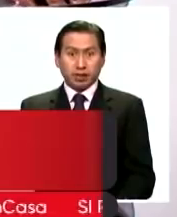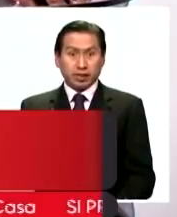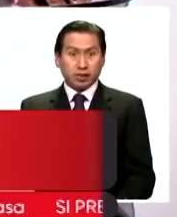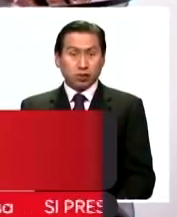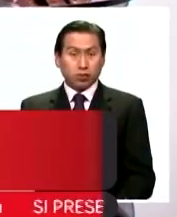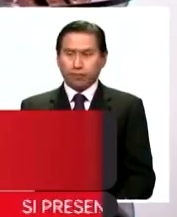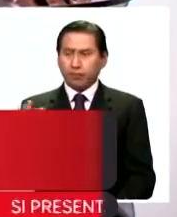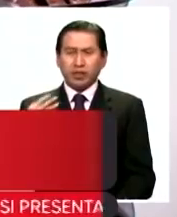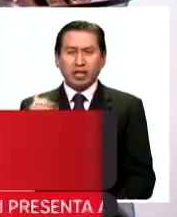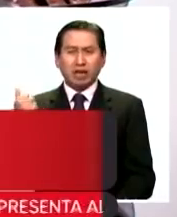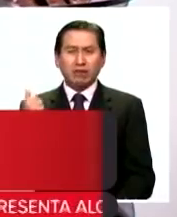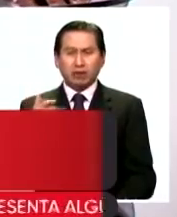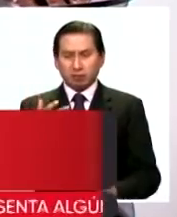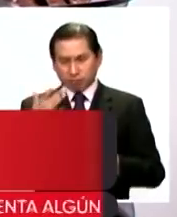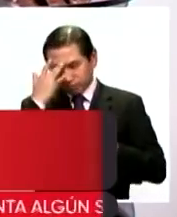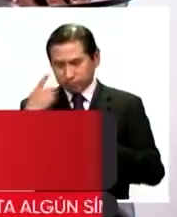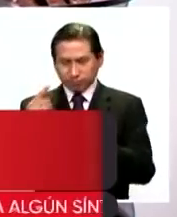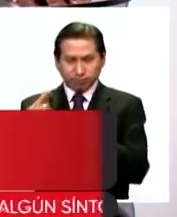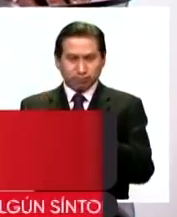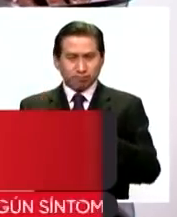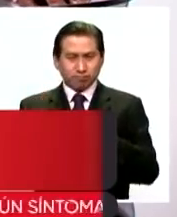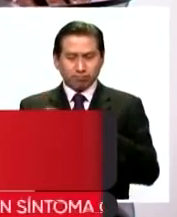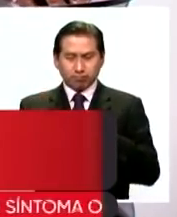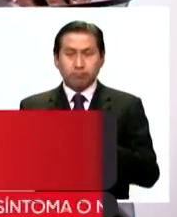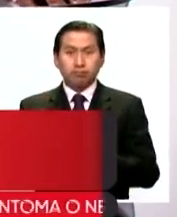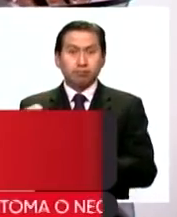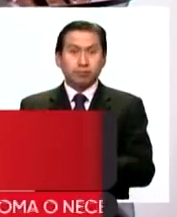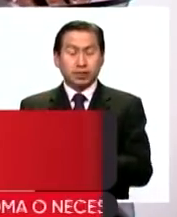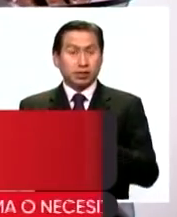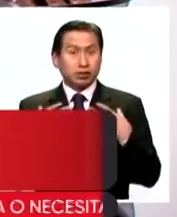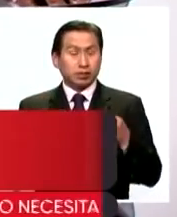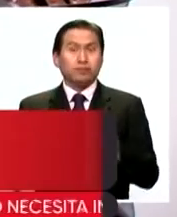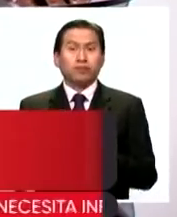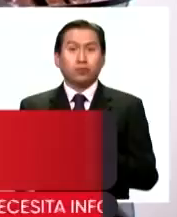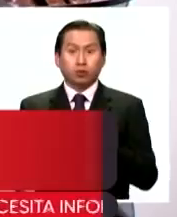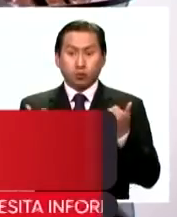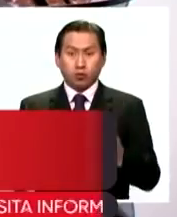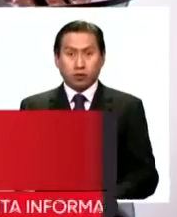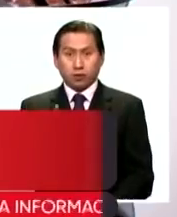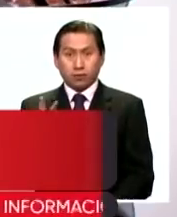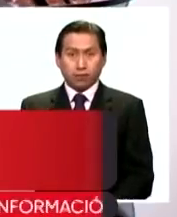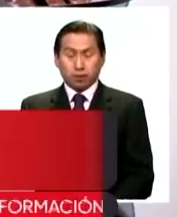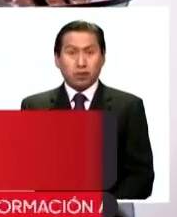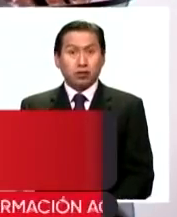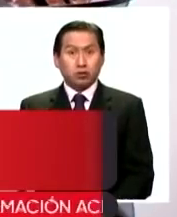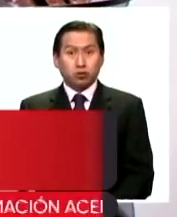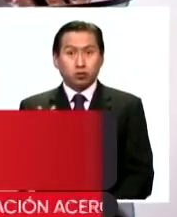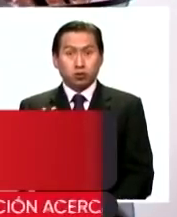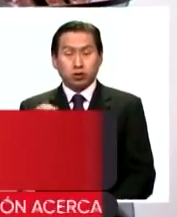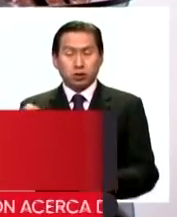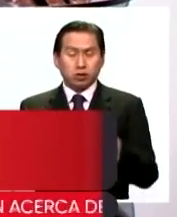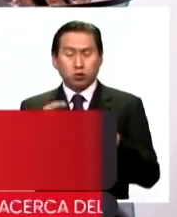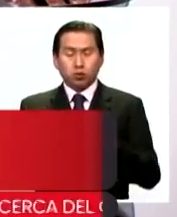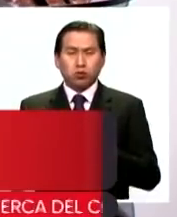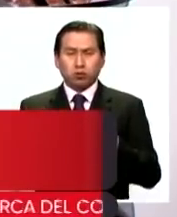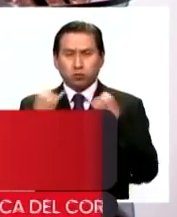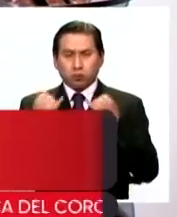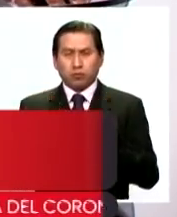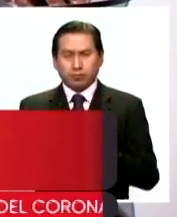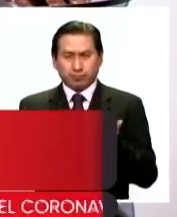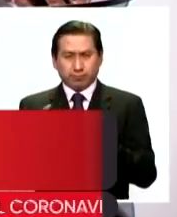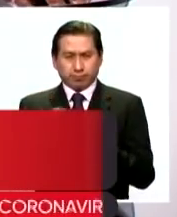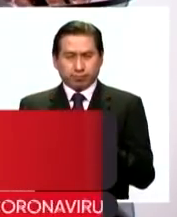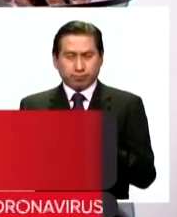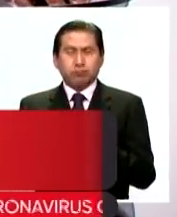de Epidemiología del Ministerio de Salud. Hoy, viernes 12 de junio, compartimos con ustedes el